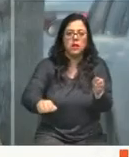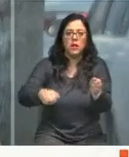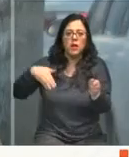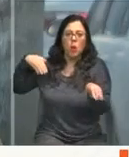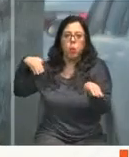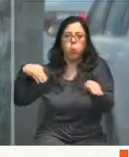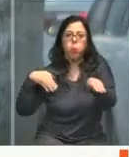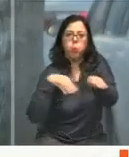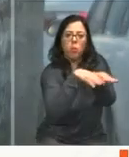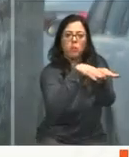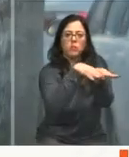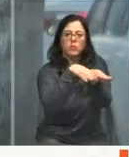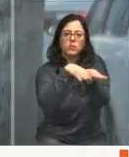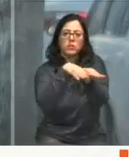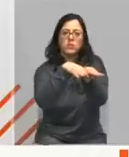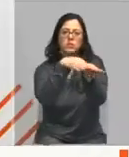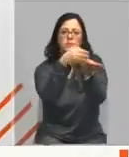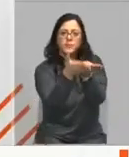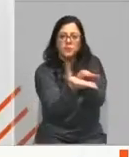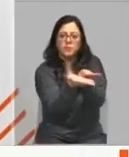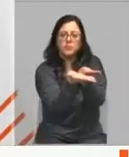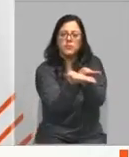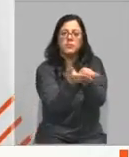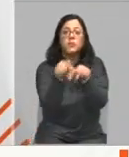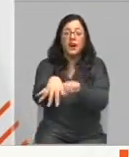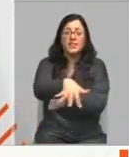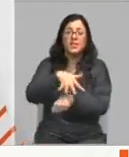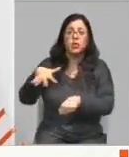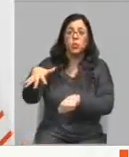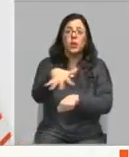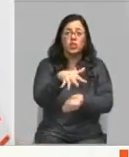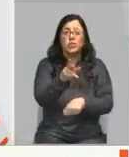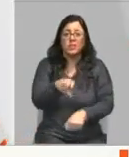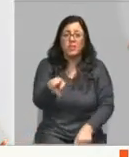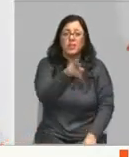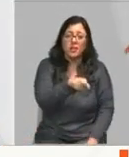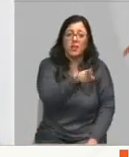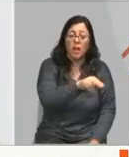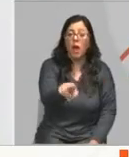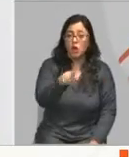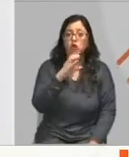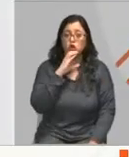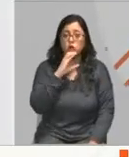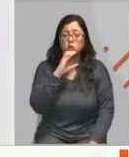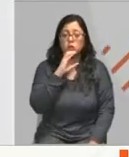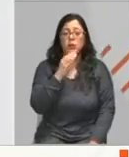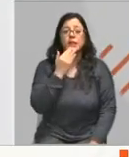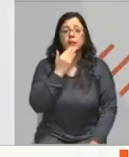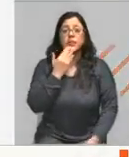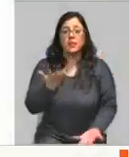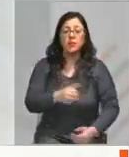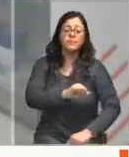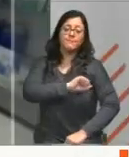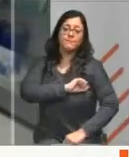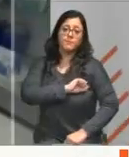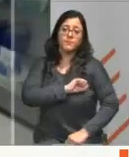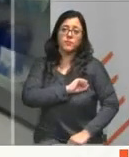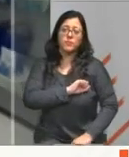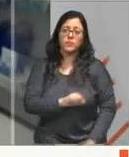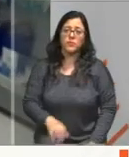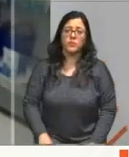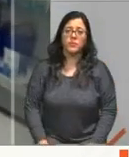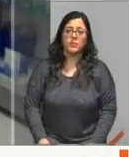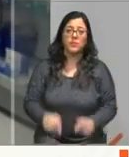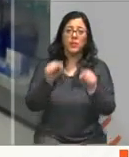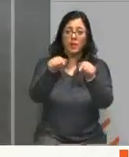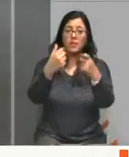y después posterior a volcarse. Una situación que se ha repetido no solo en Concepción, sino también en Santiago.